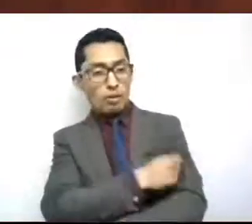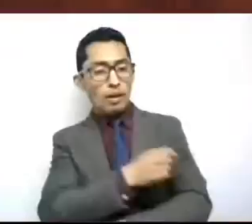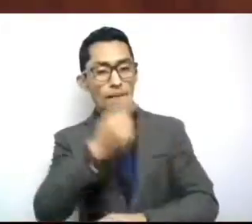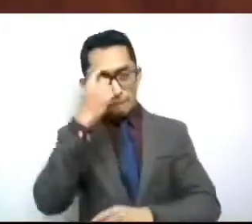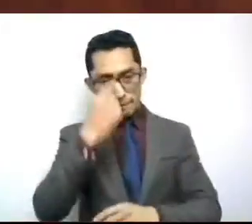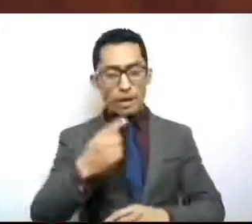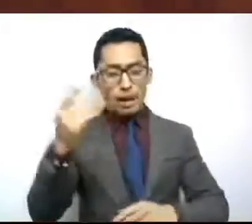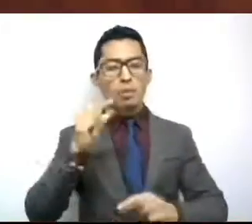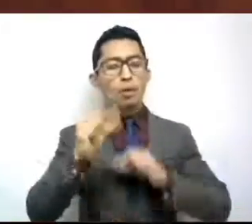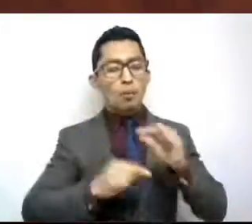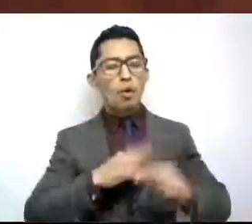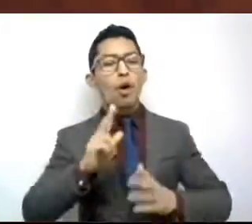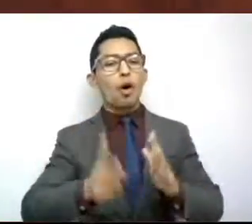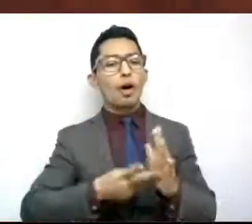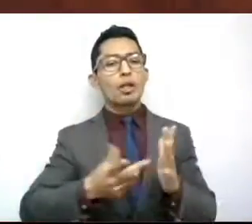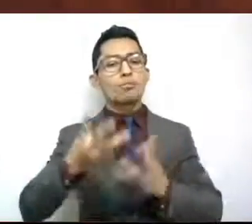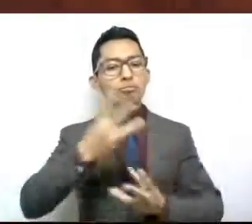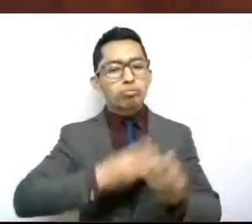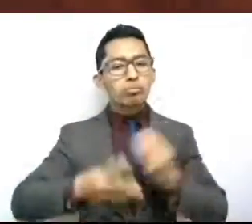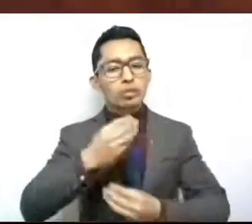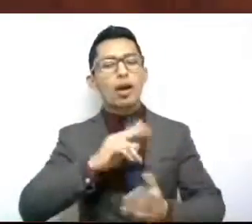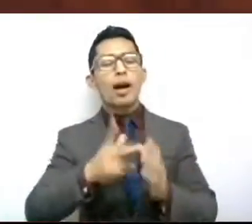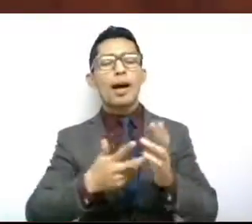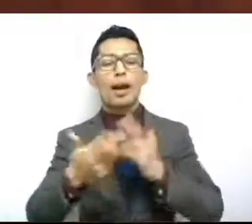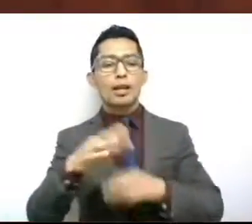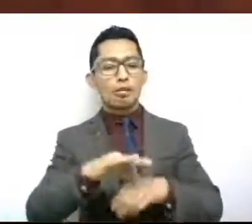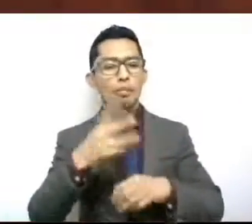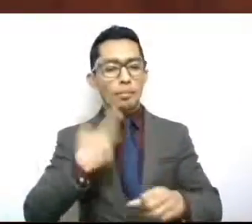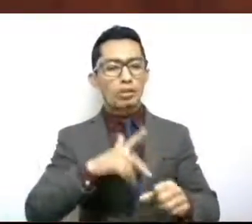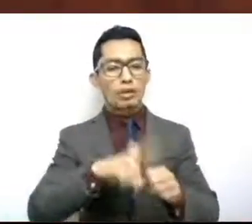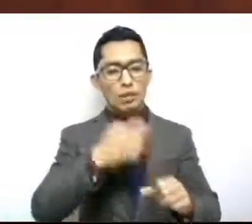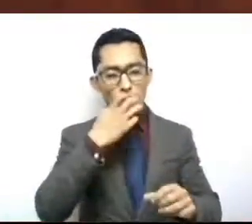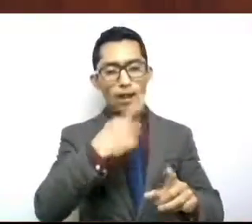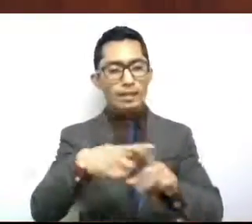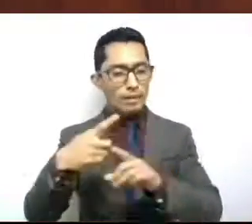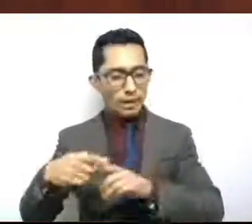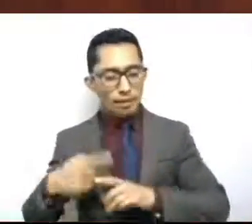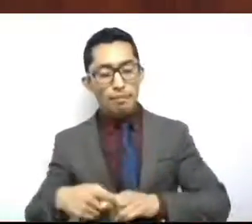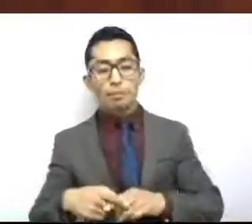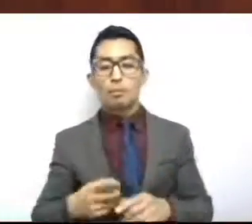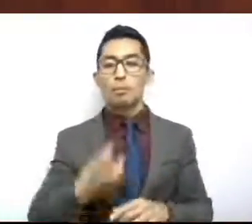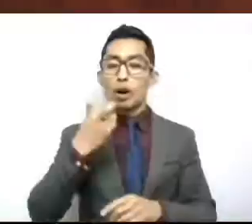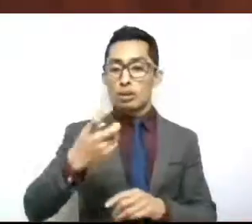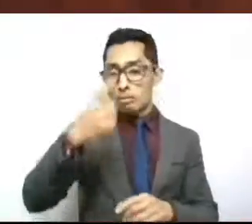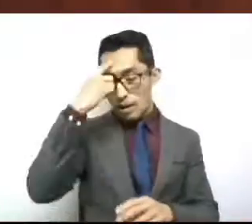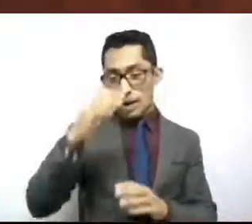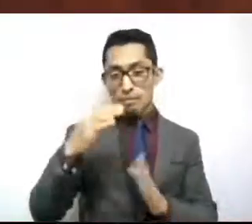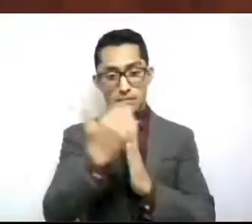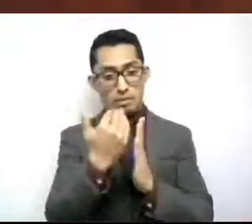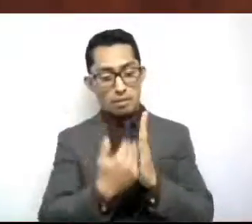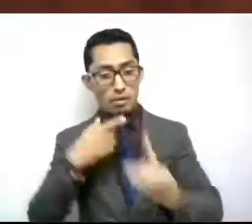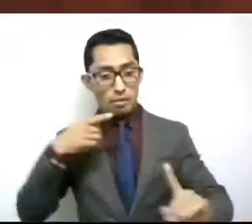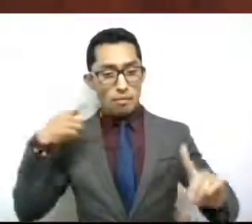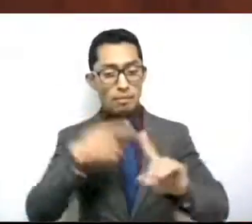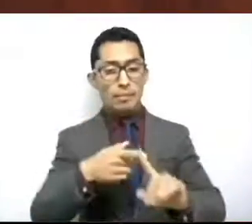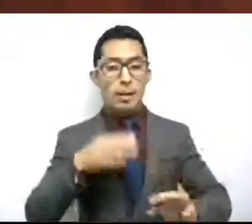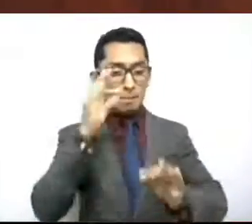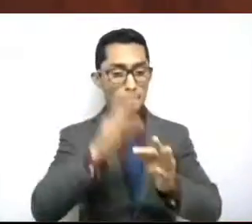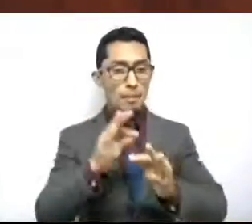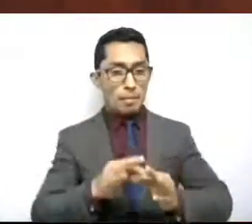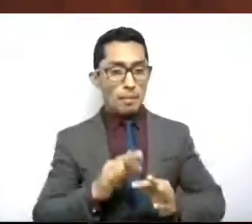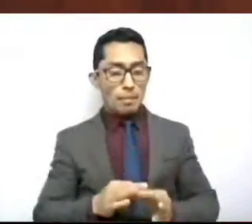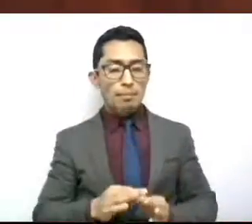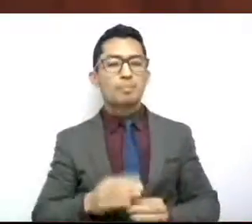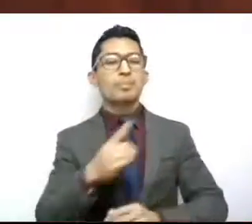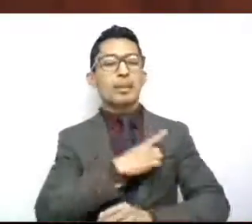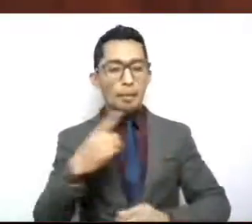reapertura económica y regreso a las actividades. En consecuencia, para cumplir con los objetivos planteados, es necesario que